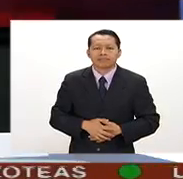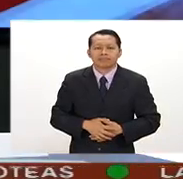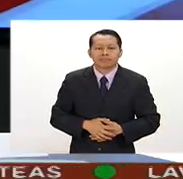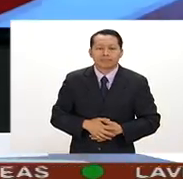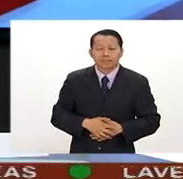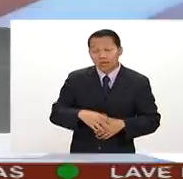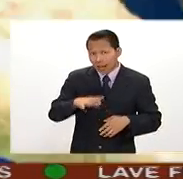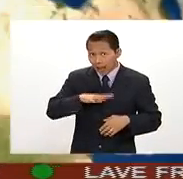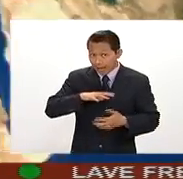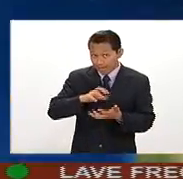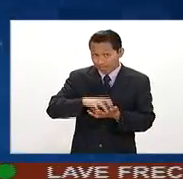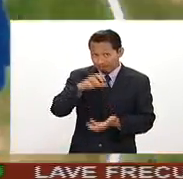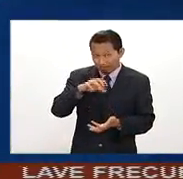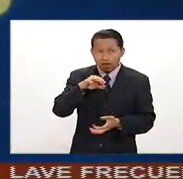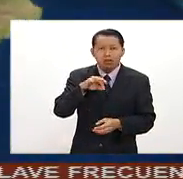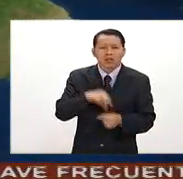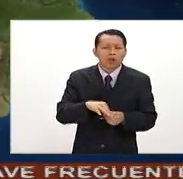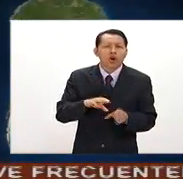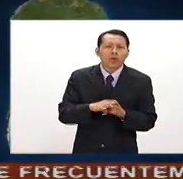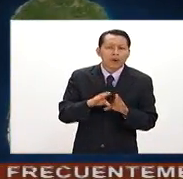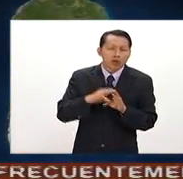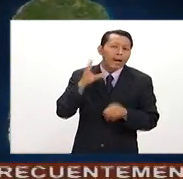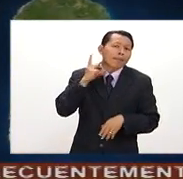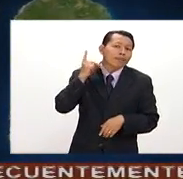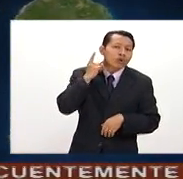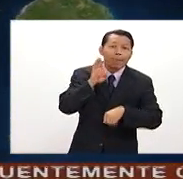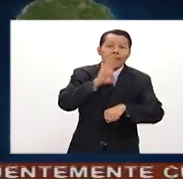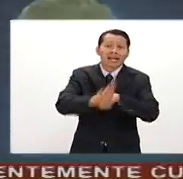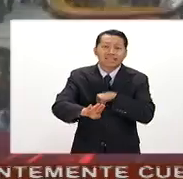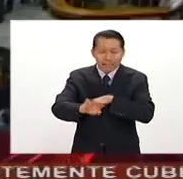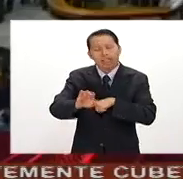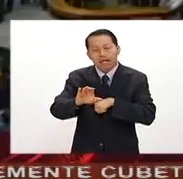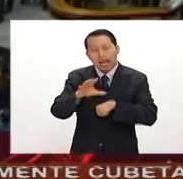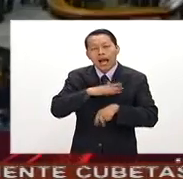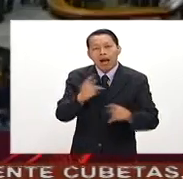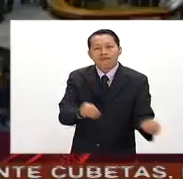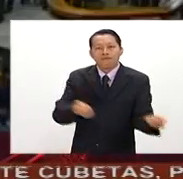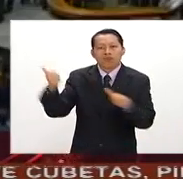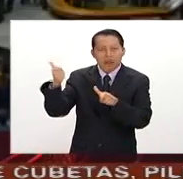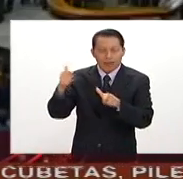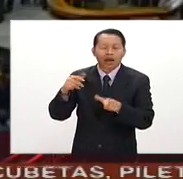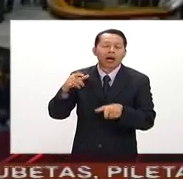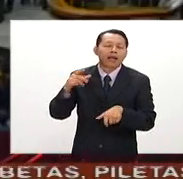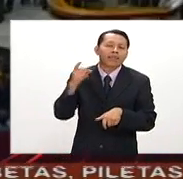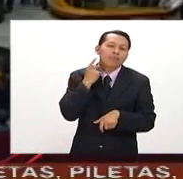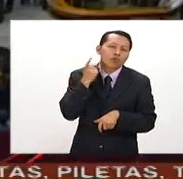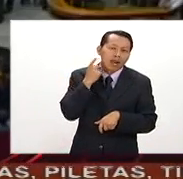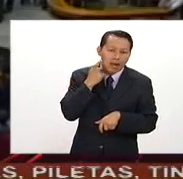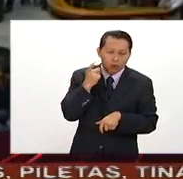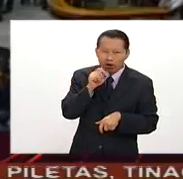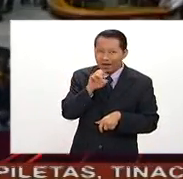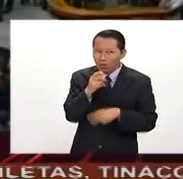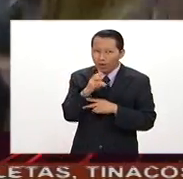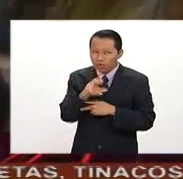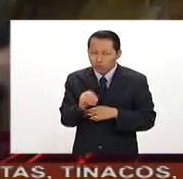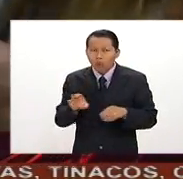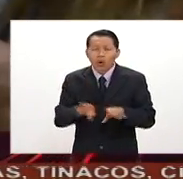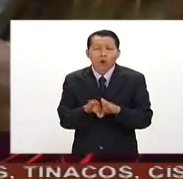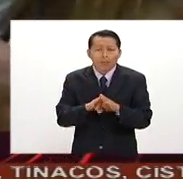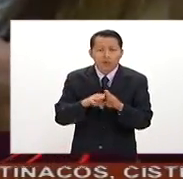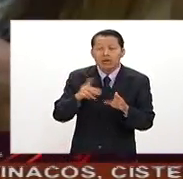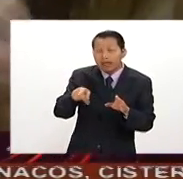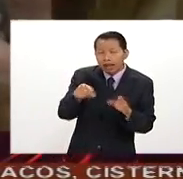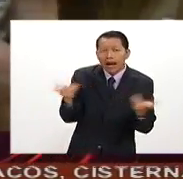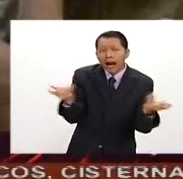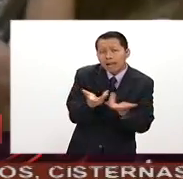Con amplia mayoría, el Pleno de la Cámara de Diputados de Brasil aprobó la destitución del legislador Eduardo Cunha, uno de los principales operadores del